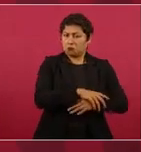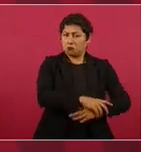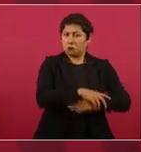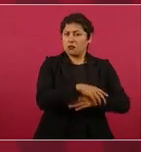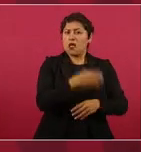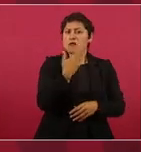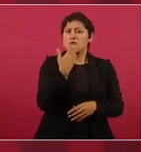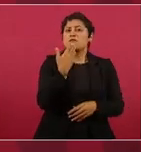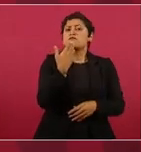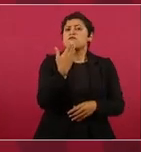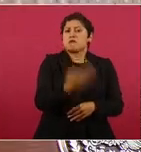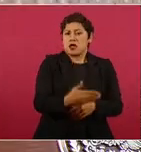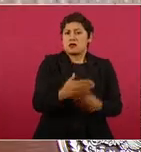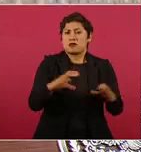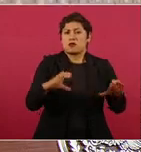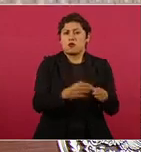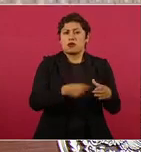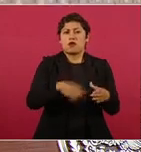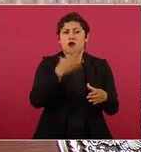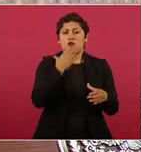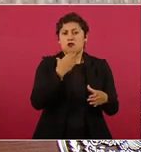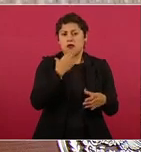de la comunidad judía,